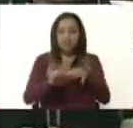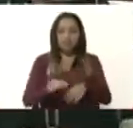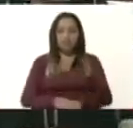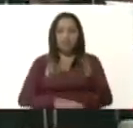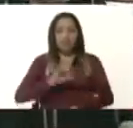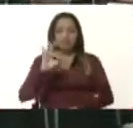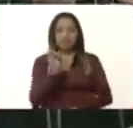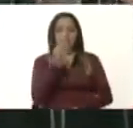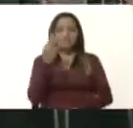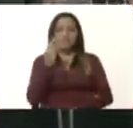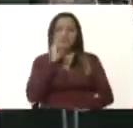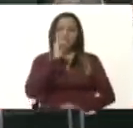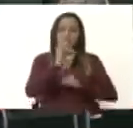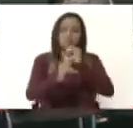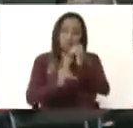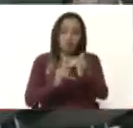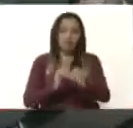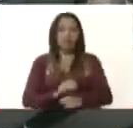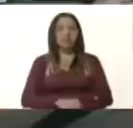Tercer anuncio,